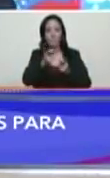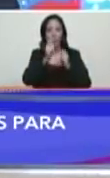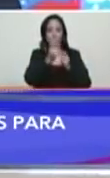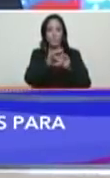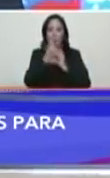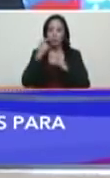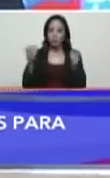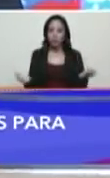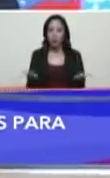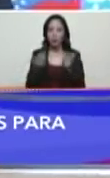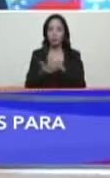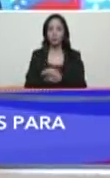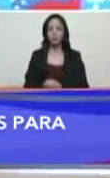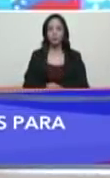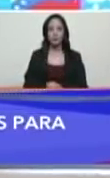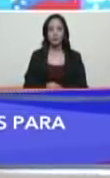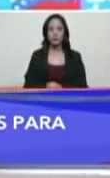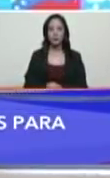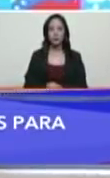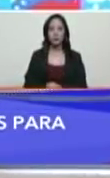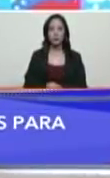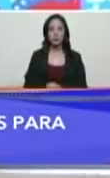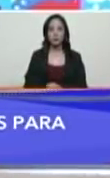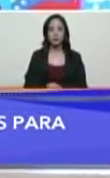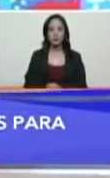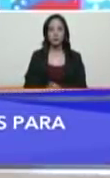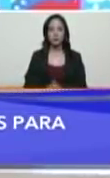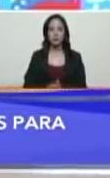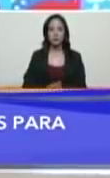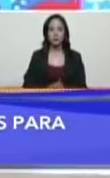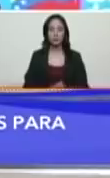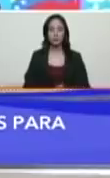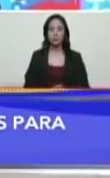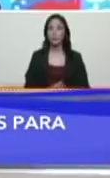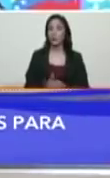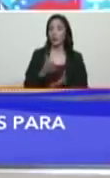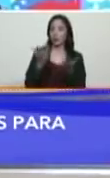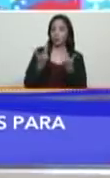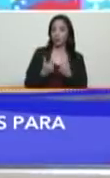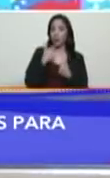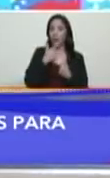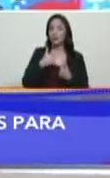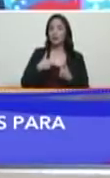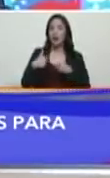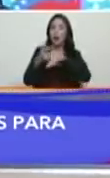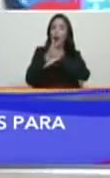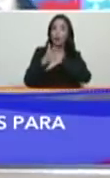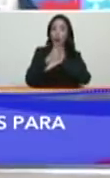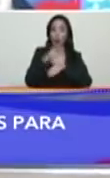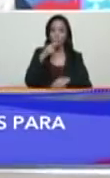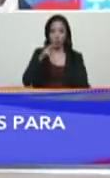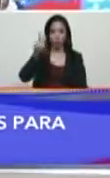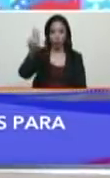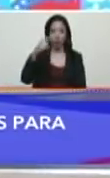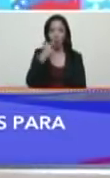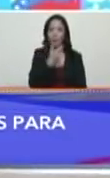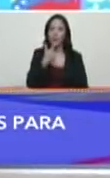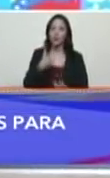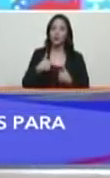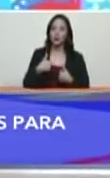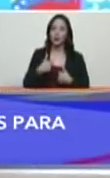cazatalentos. Hay tanto talento, me decía el gobernador de Miranda. Gobernador de